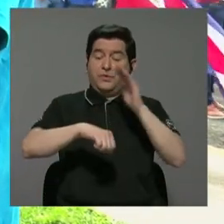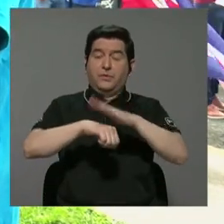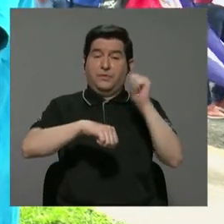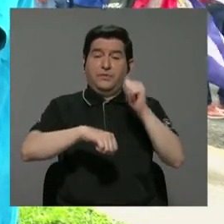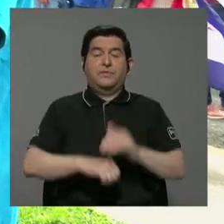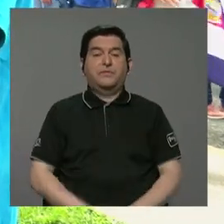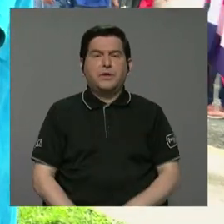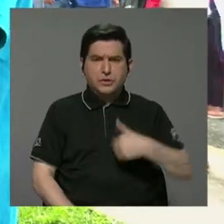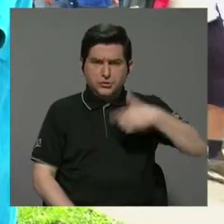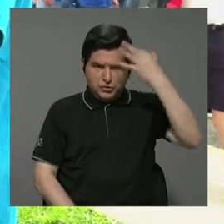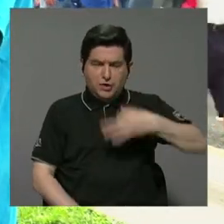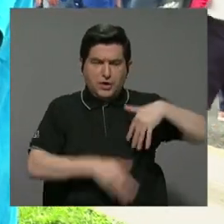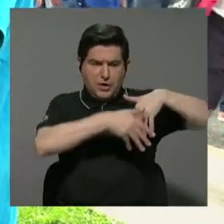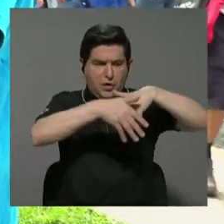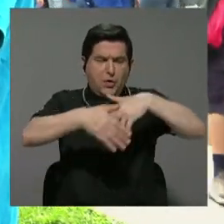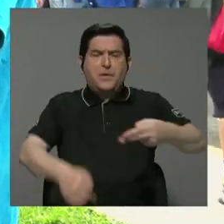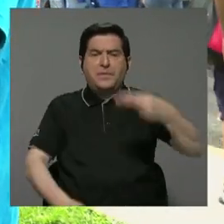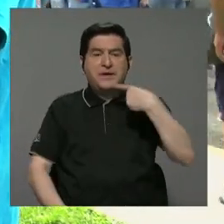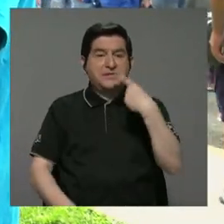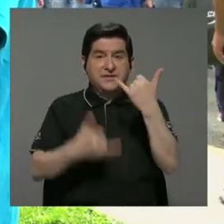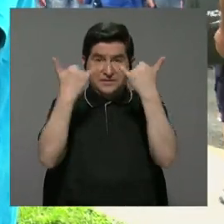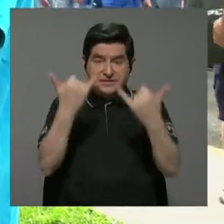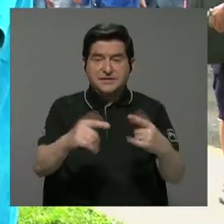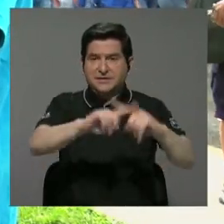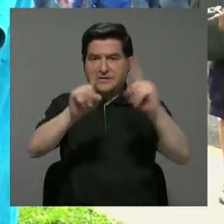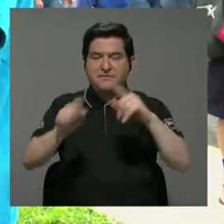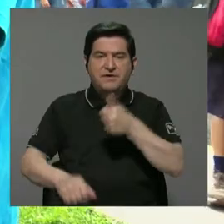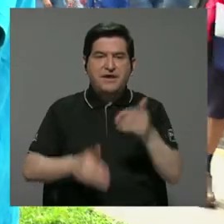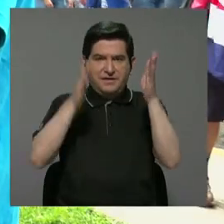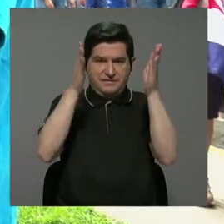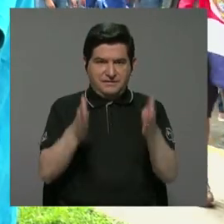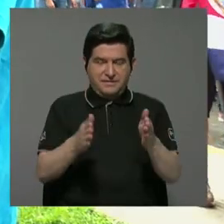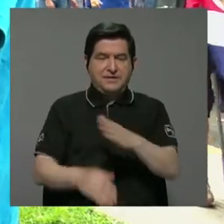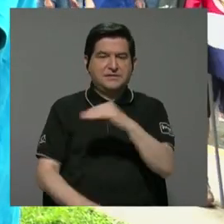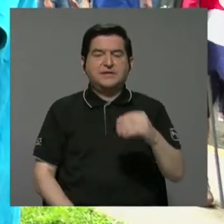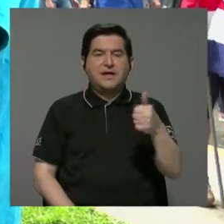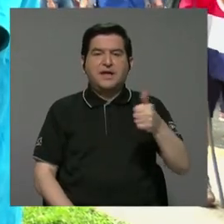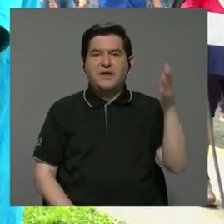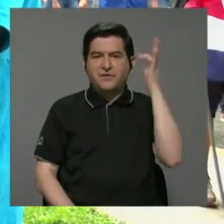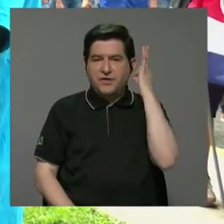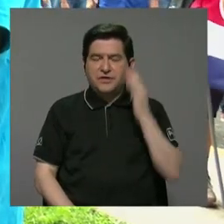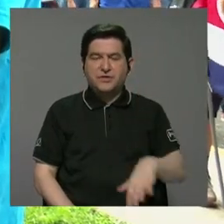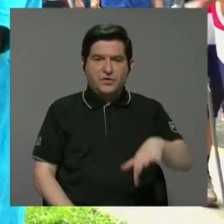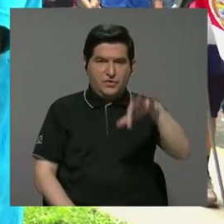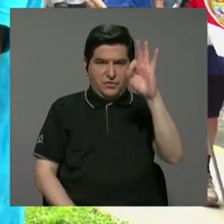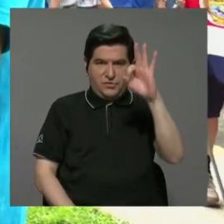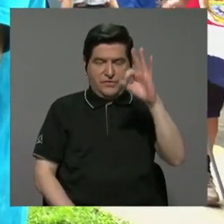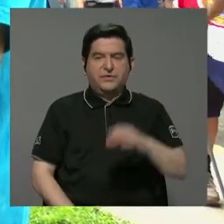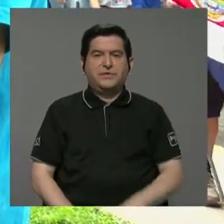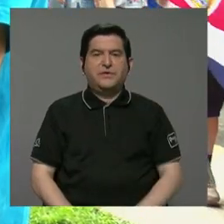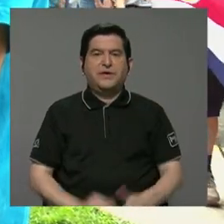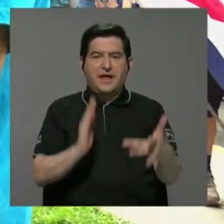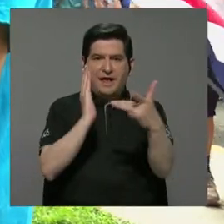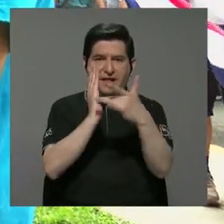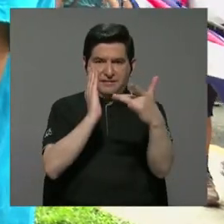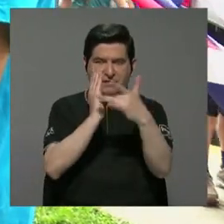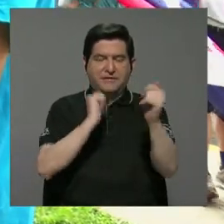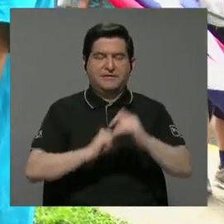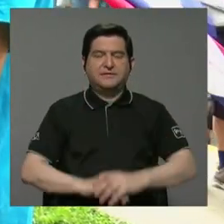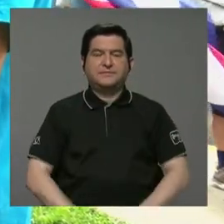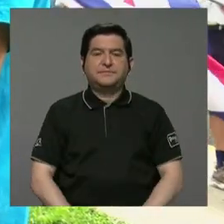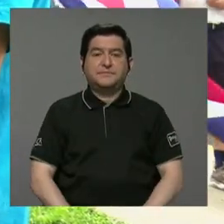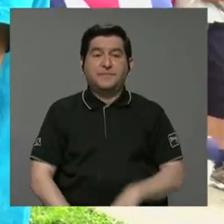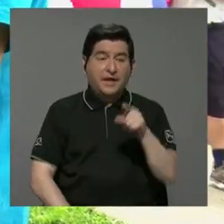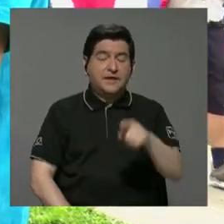que es una marcha histórica, tal y como lo hemos dicho los diferentes rectores y la rectora electa del tecnológico. Este